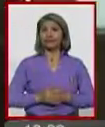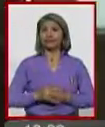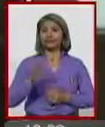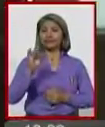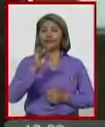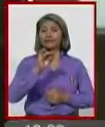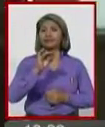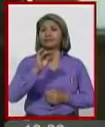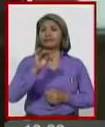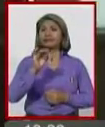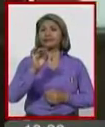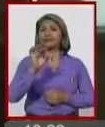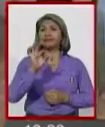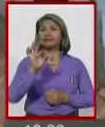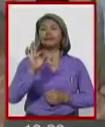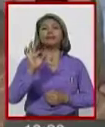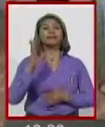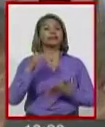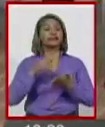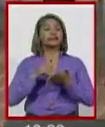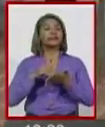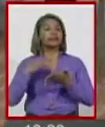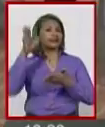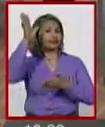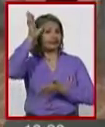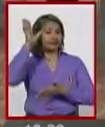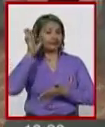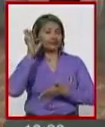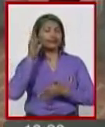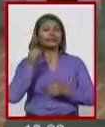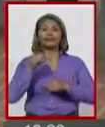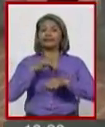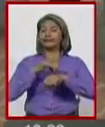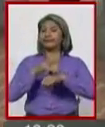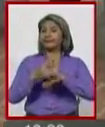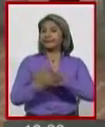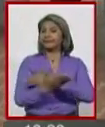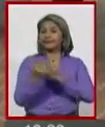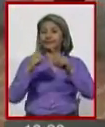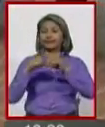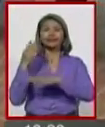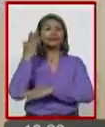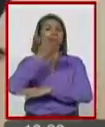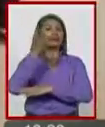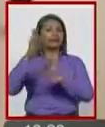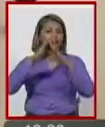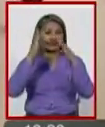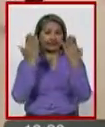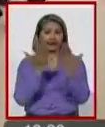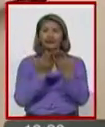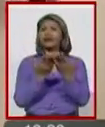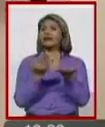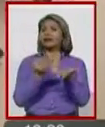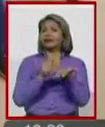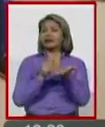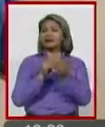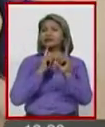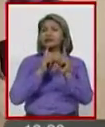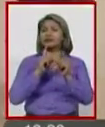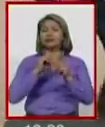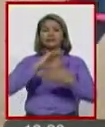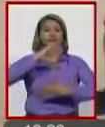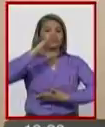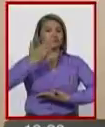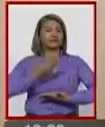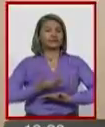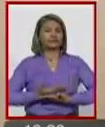unos 890.000 estudiantes. Padres de familia desde tempranas horas llegaron a diferentes unidades educativas a ratificar la asistencia de sus